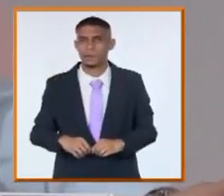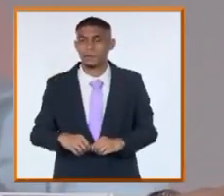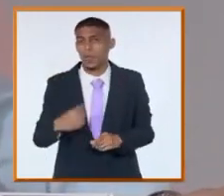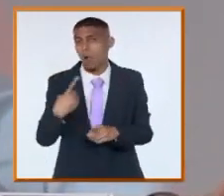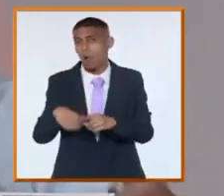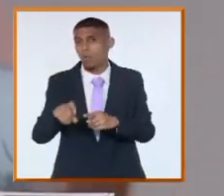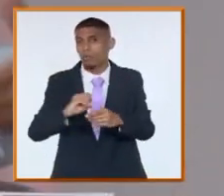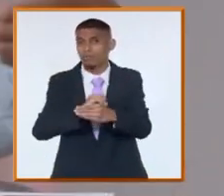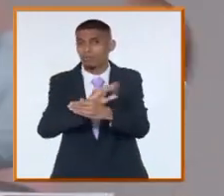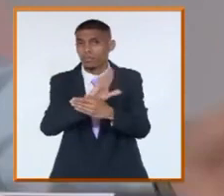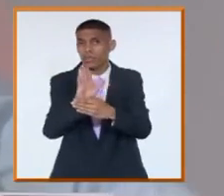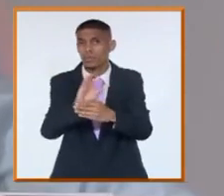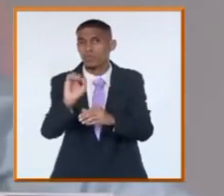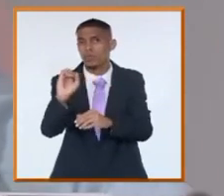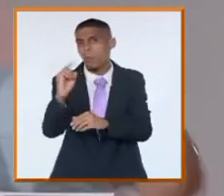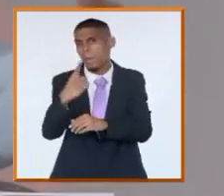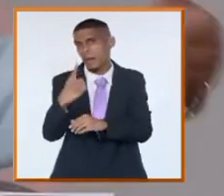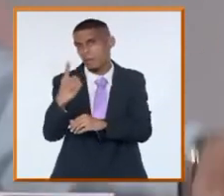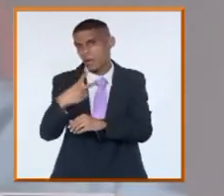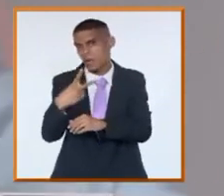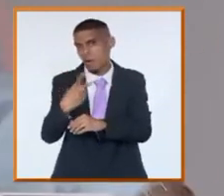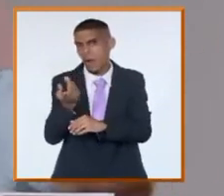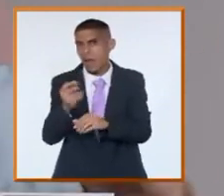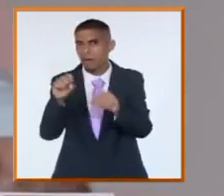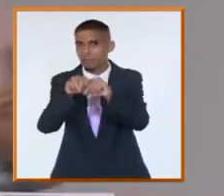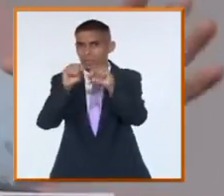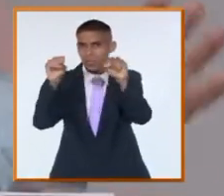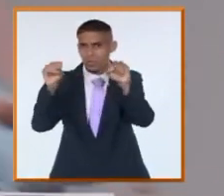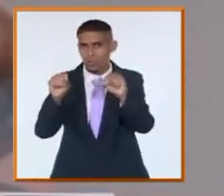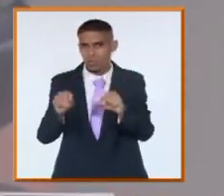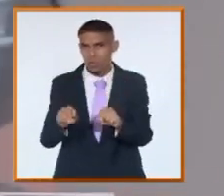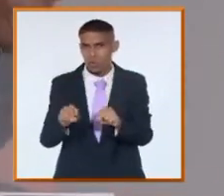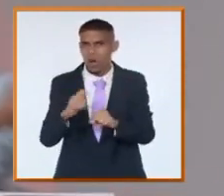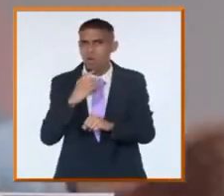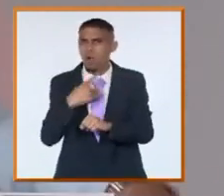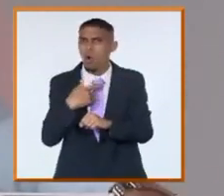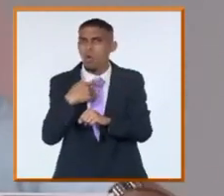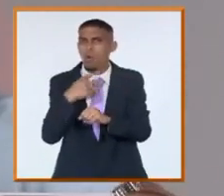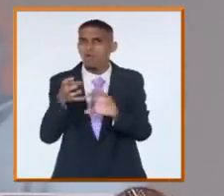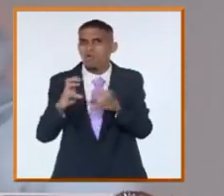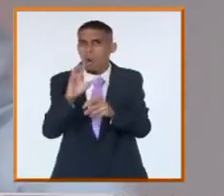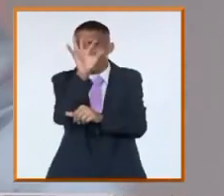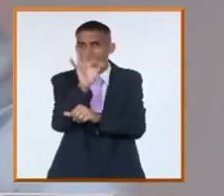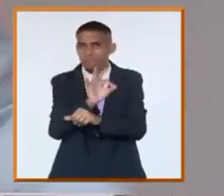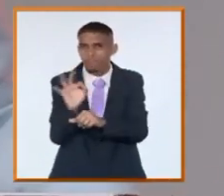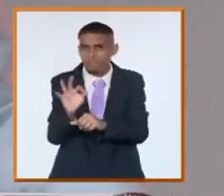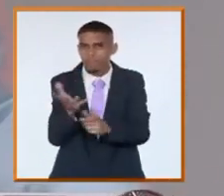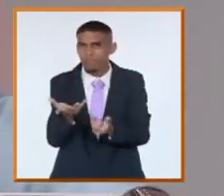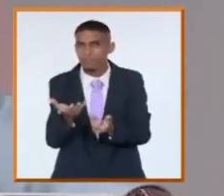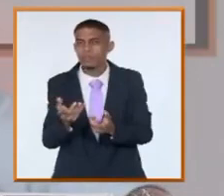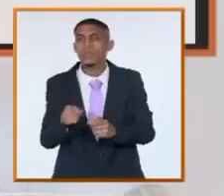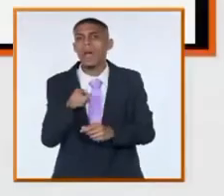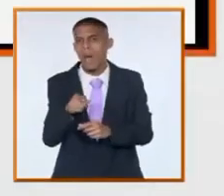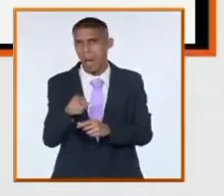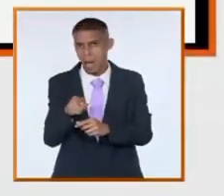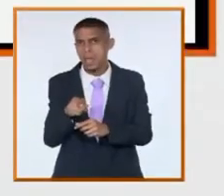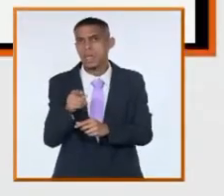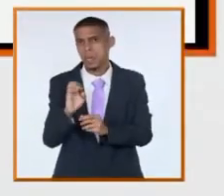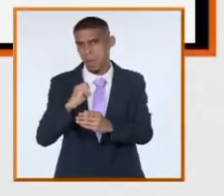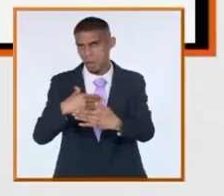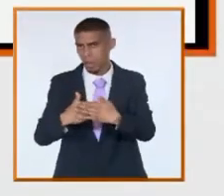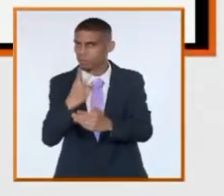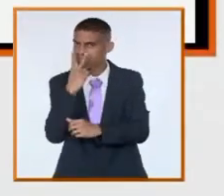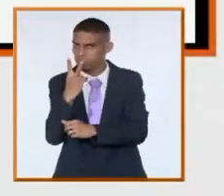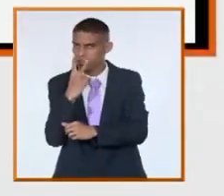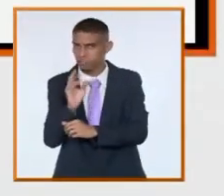de uno y dos niveles estructurales terminación de obra o sea eso integralmente son esas organizaciones constructoras